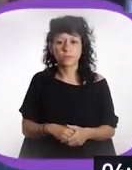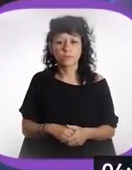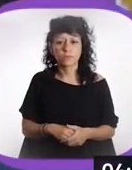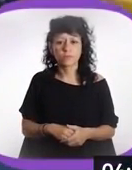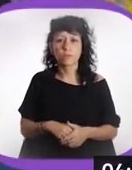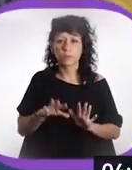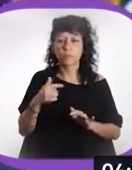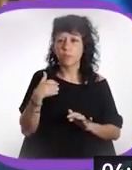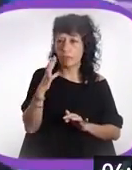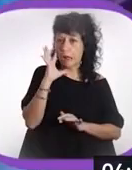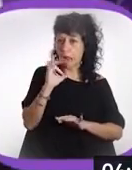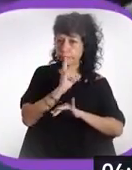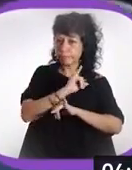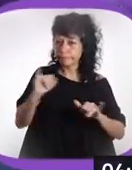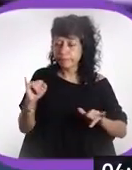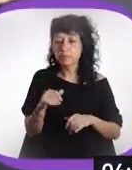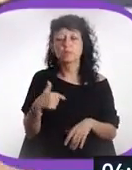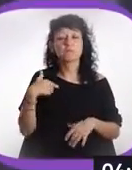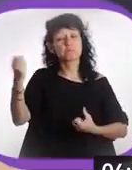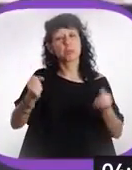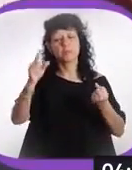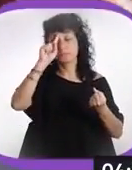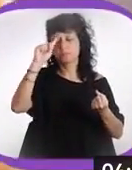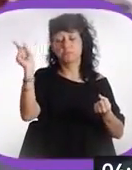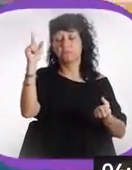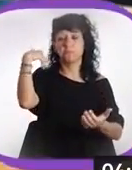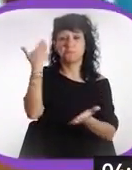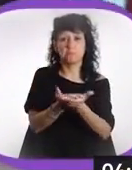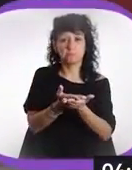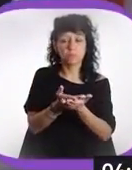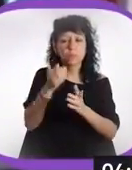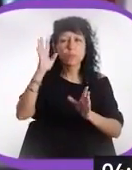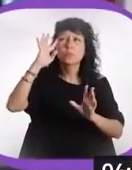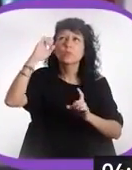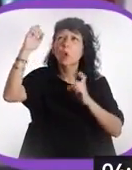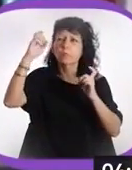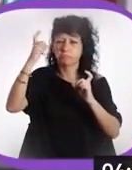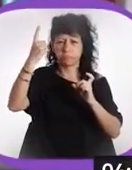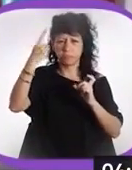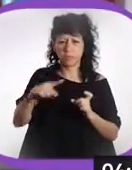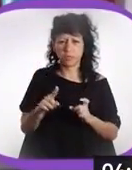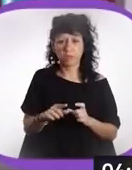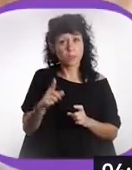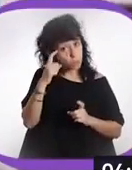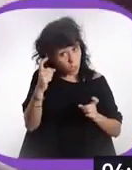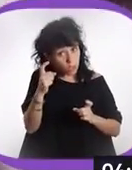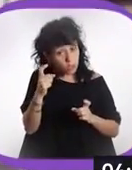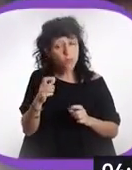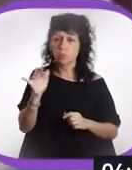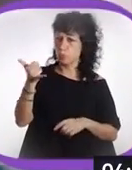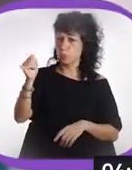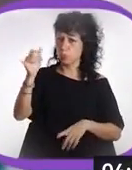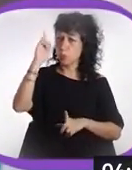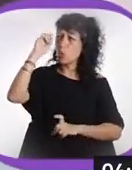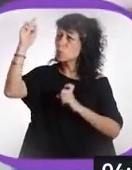Pues les diré algo. Me desmayé en mi camioneta y tuve un sueño de lo más extraño. ¿Sueño? Sí,